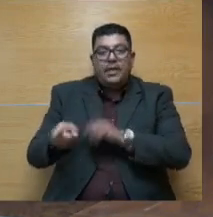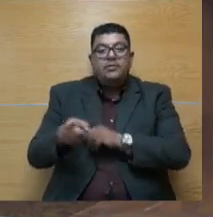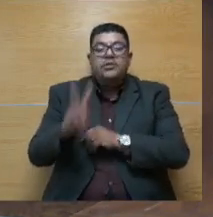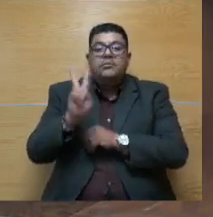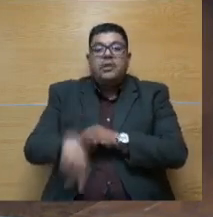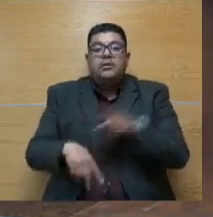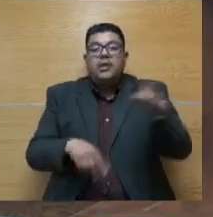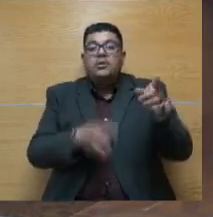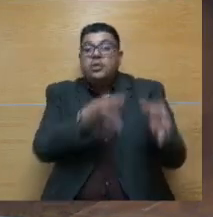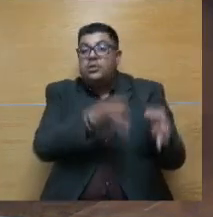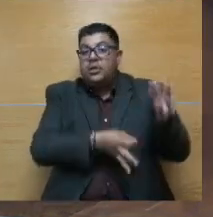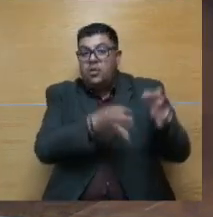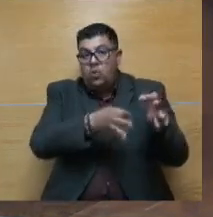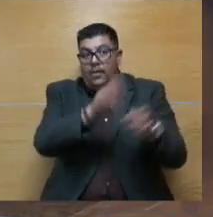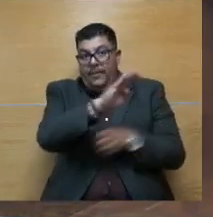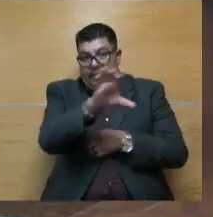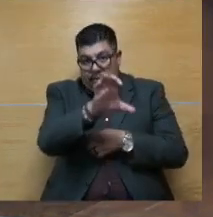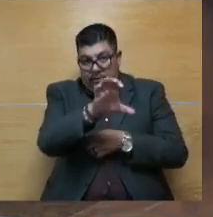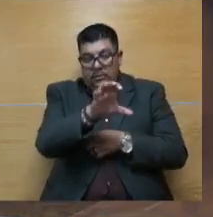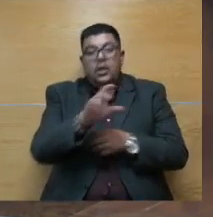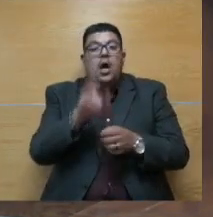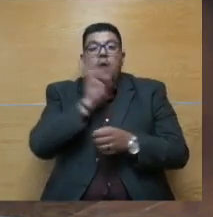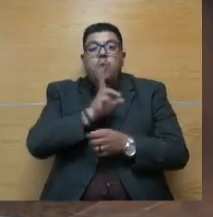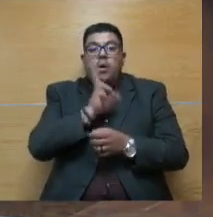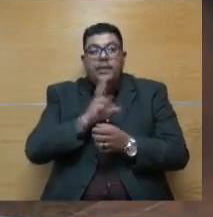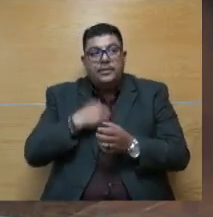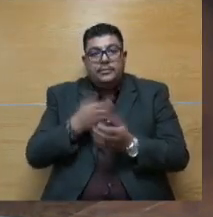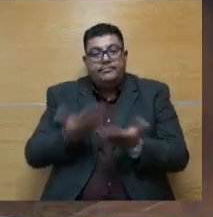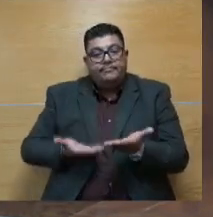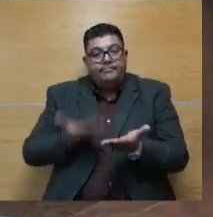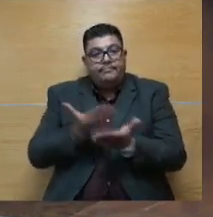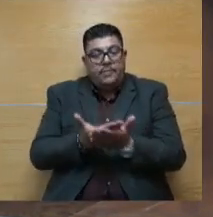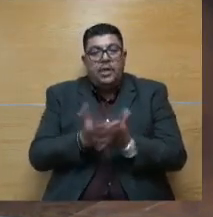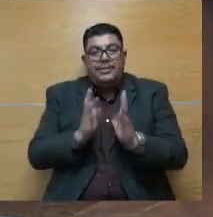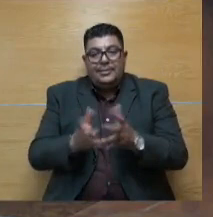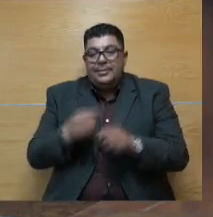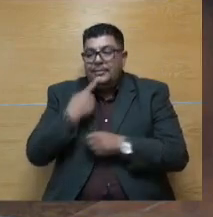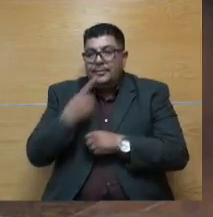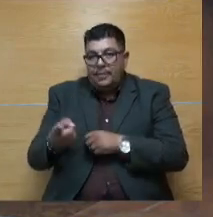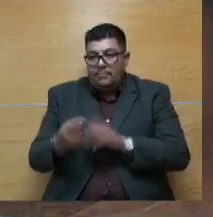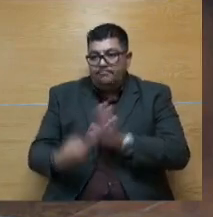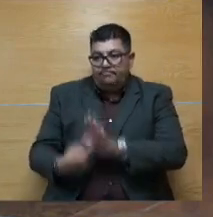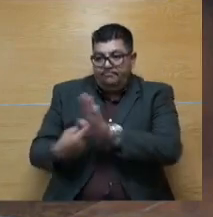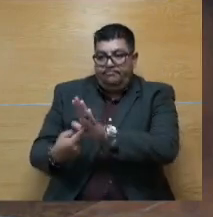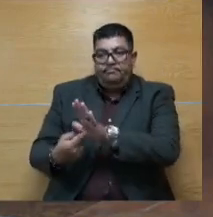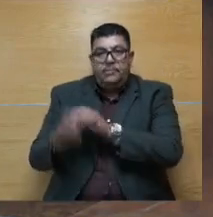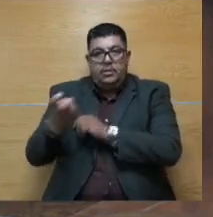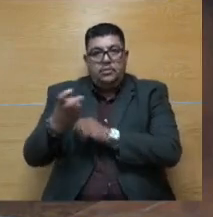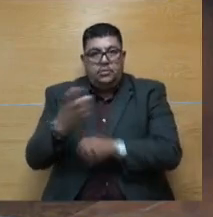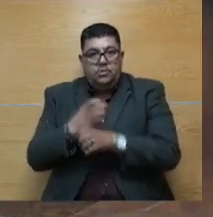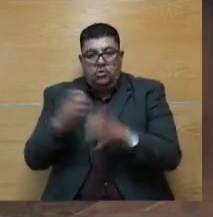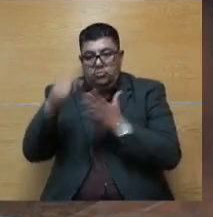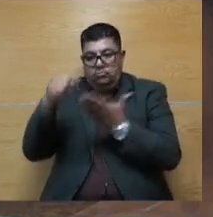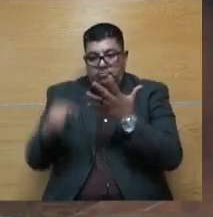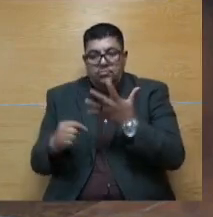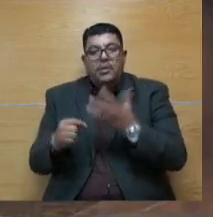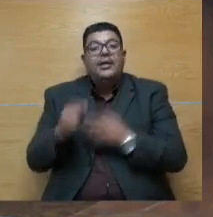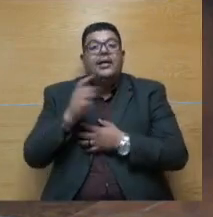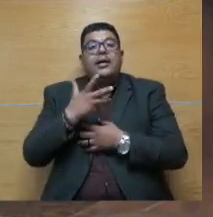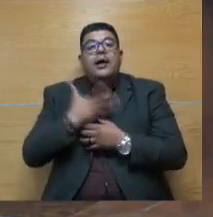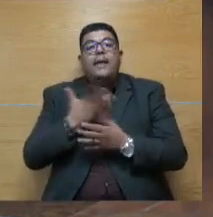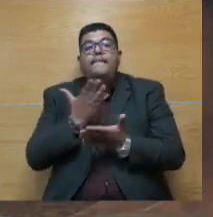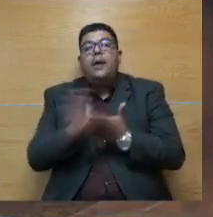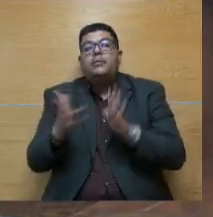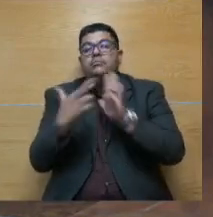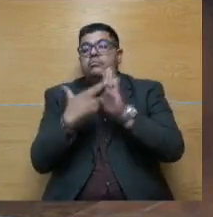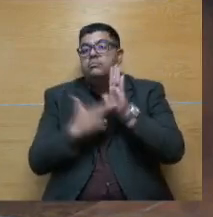local respecto de que se alguen las pruebas sobre las cuales descansa su dicho y que cite los preceptos que conforme a las